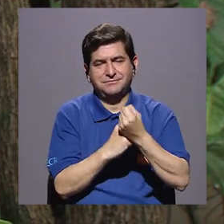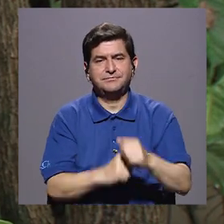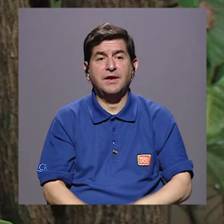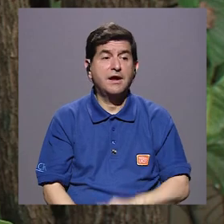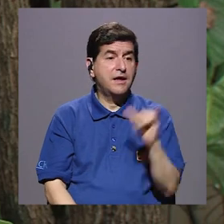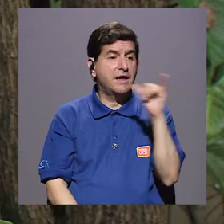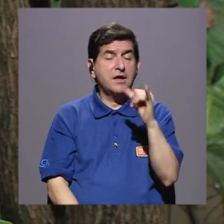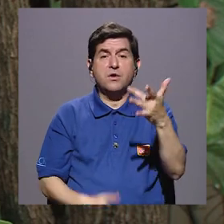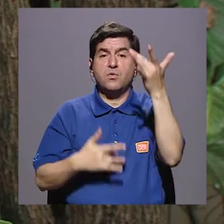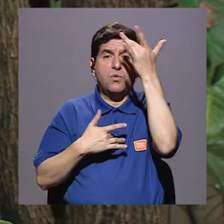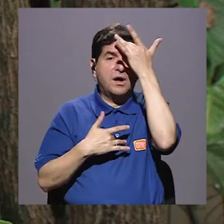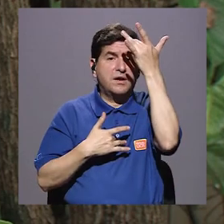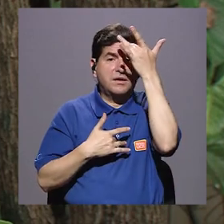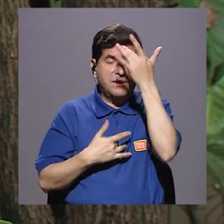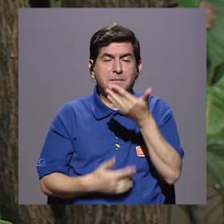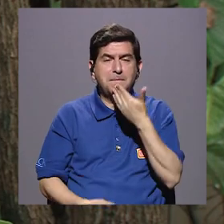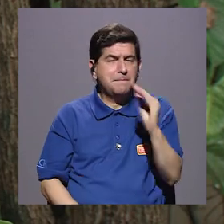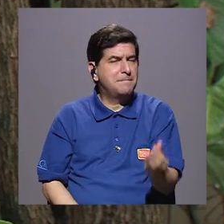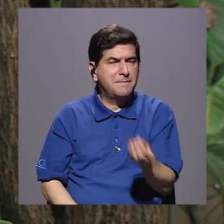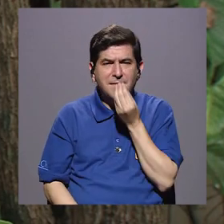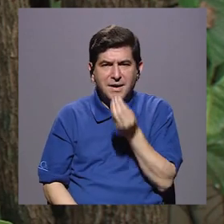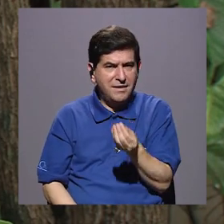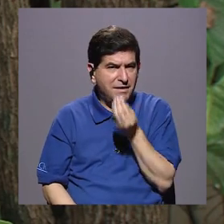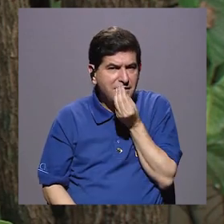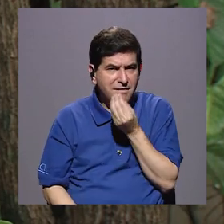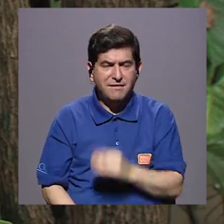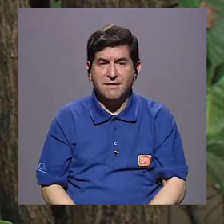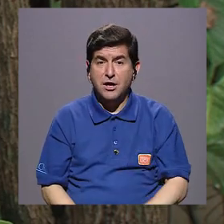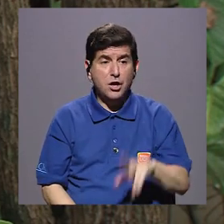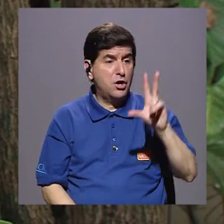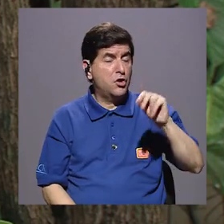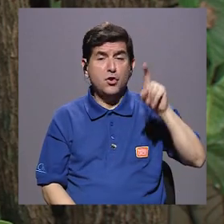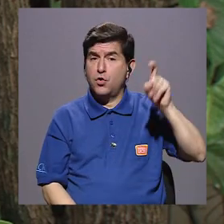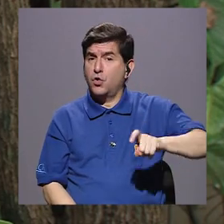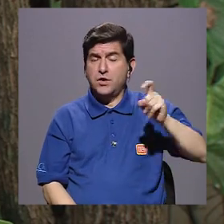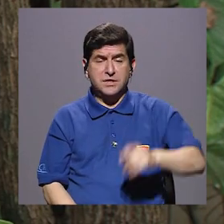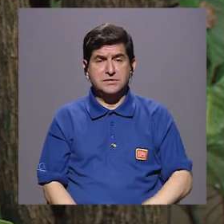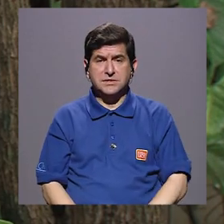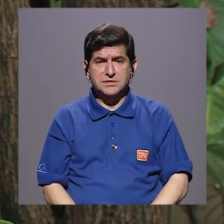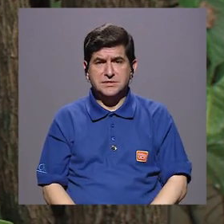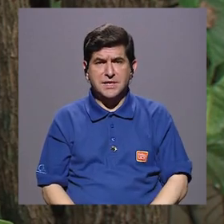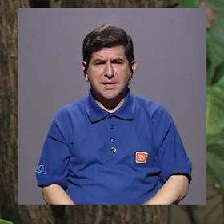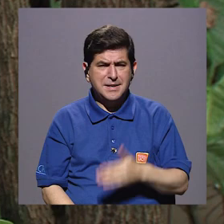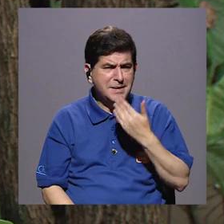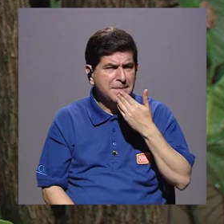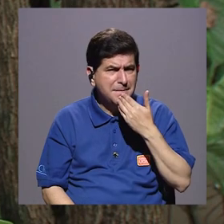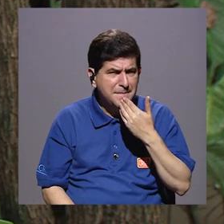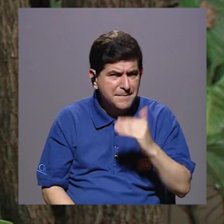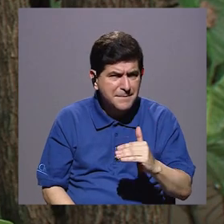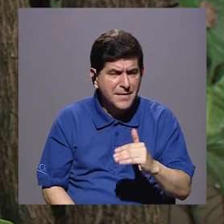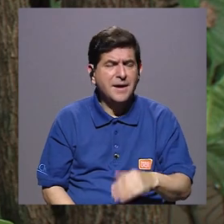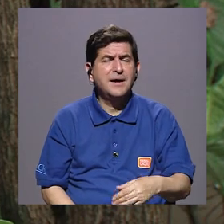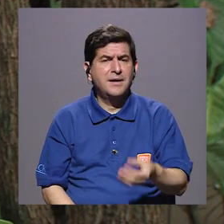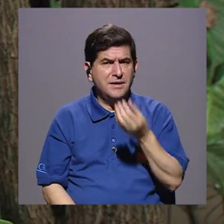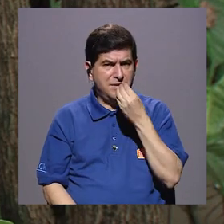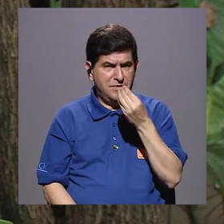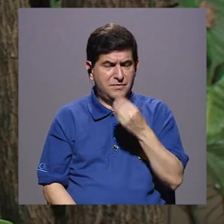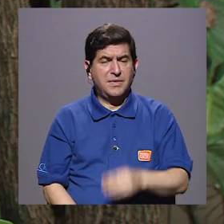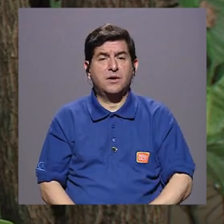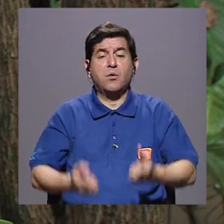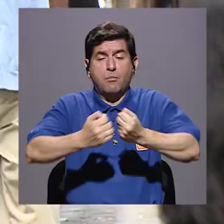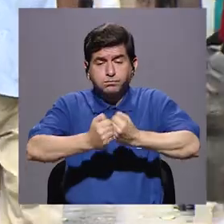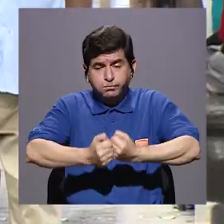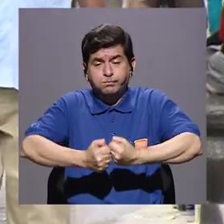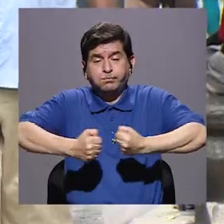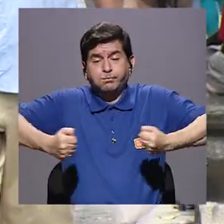obviamente también enfermedades de la malnutrición, ¿verdad? Que no necesariamente desnutrición en sí, sino malnutrición, por ejemplo, la